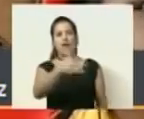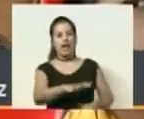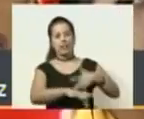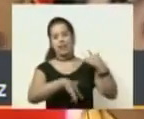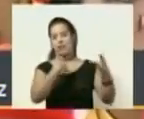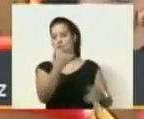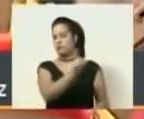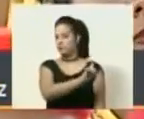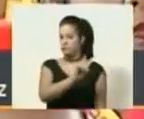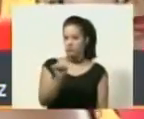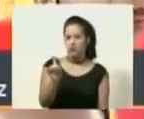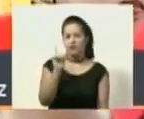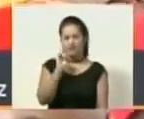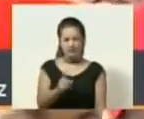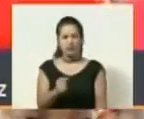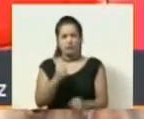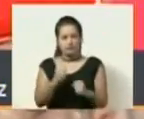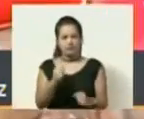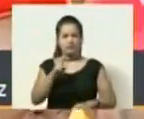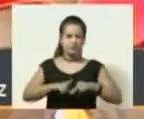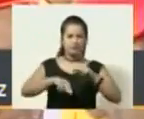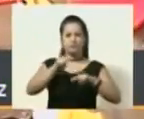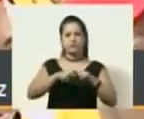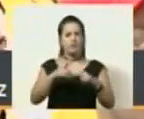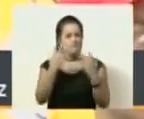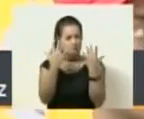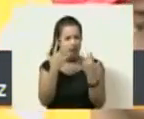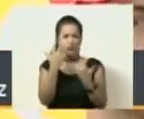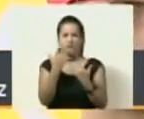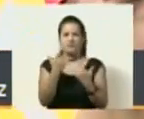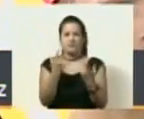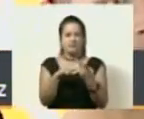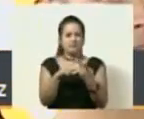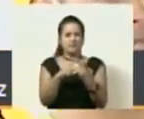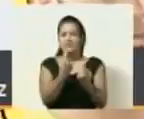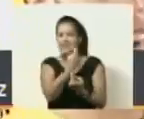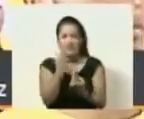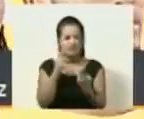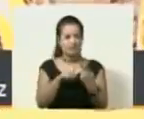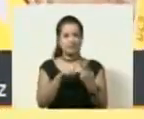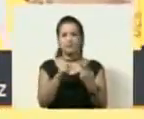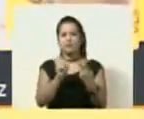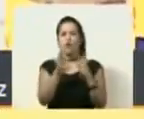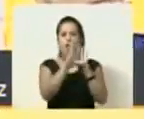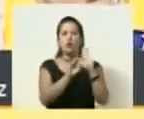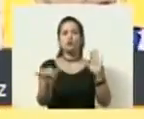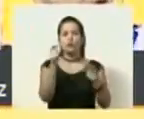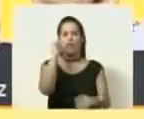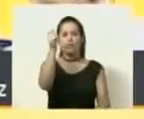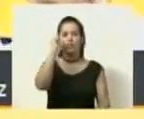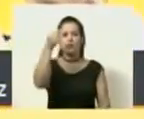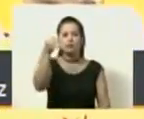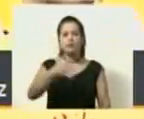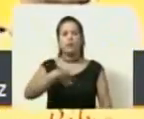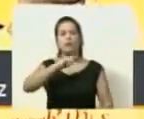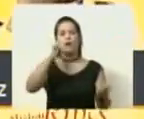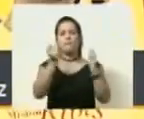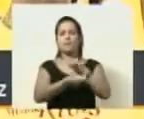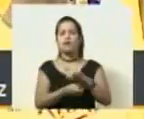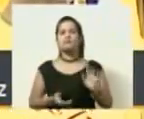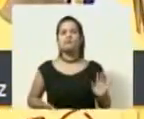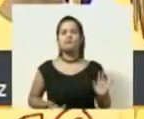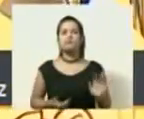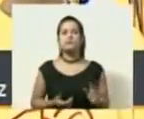y las ganas de construirla, con las uñas, con los dientes o mejor, con una constituyente. Por eso estamos aquí,